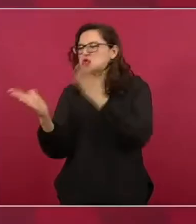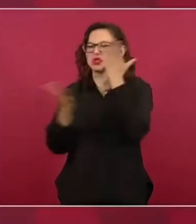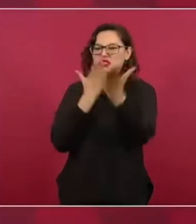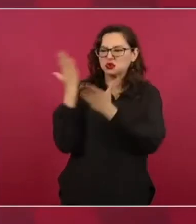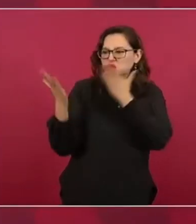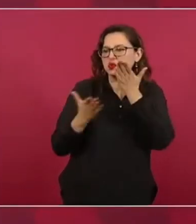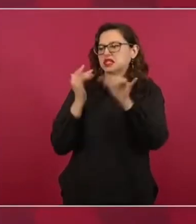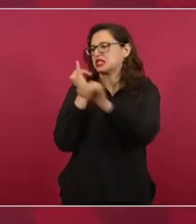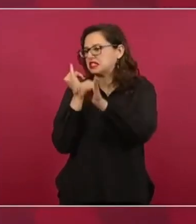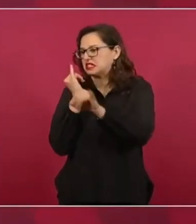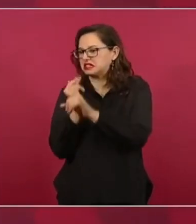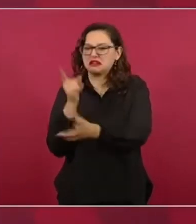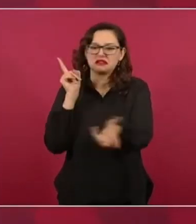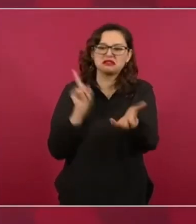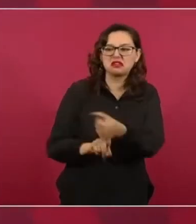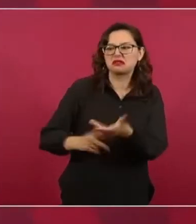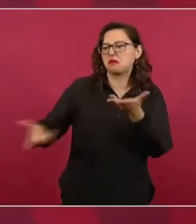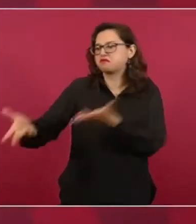las redes sociales,